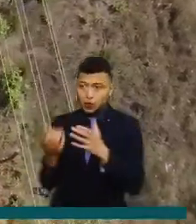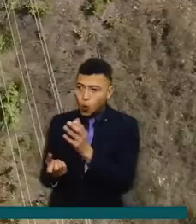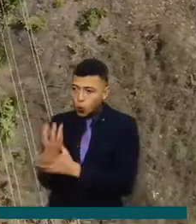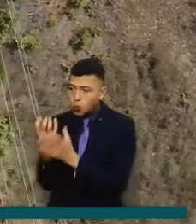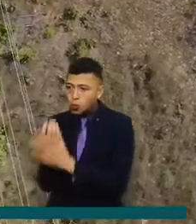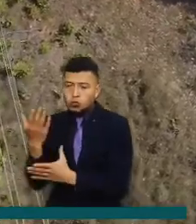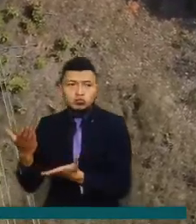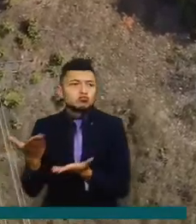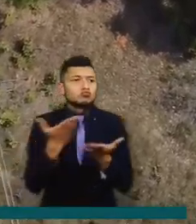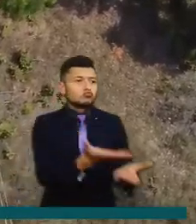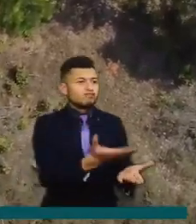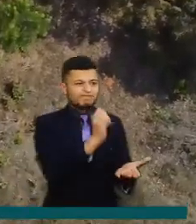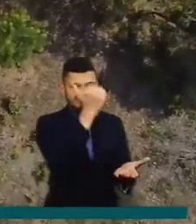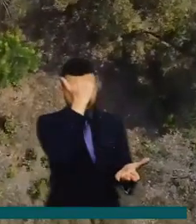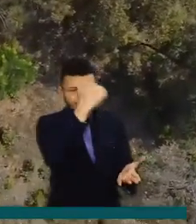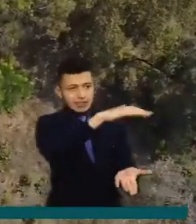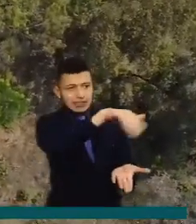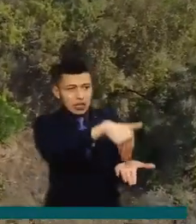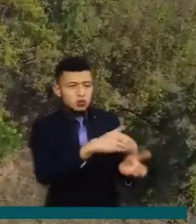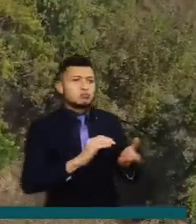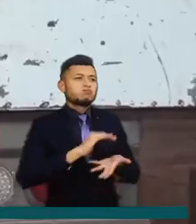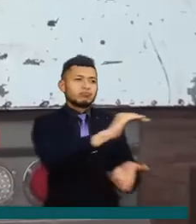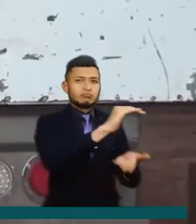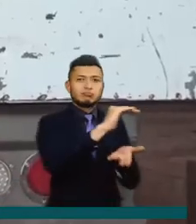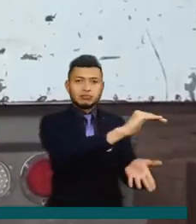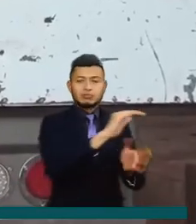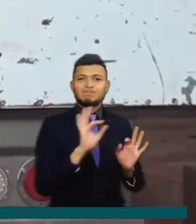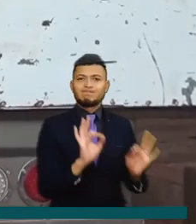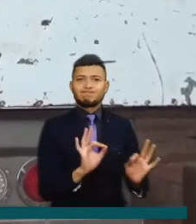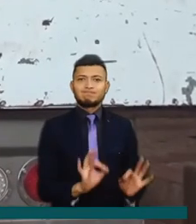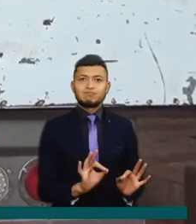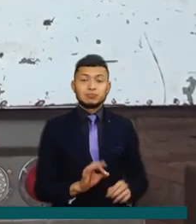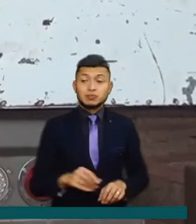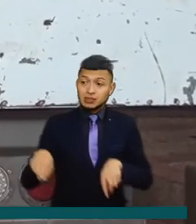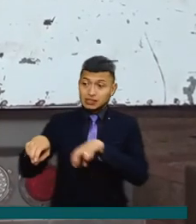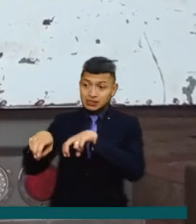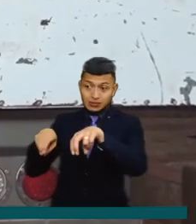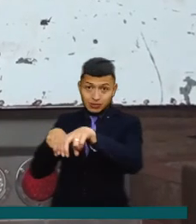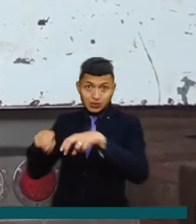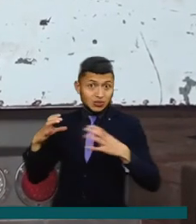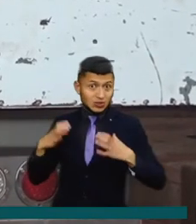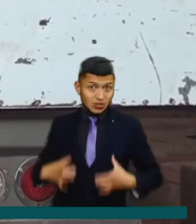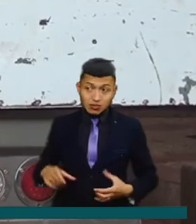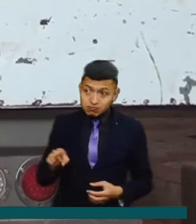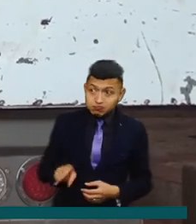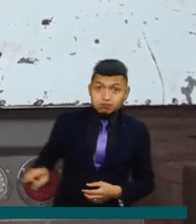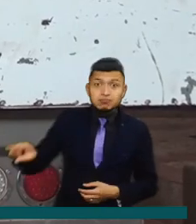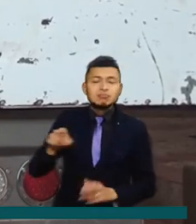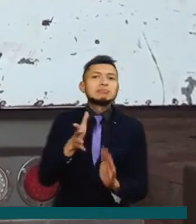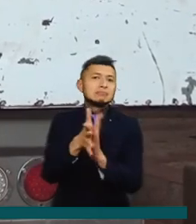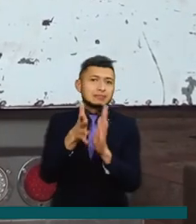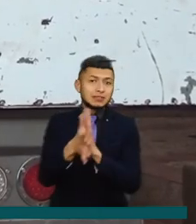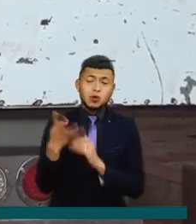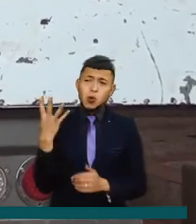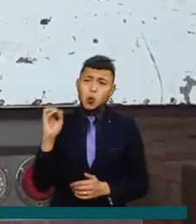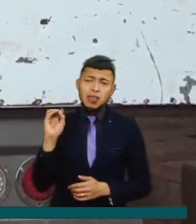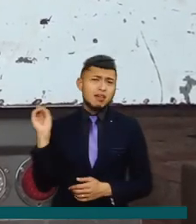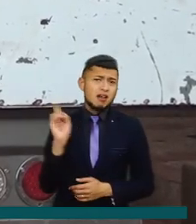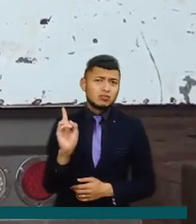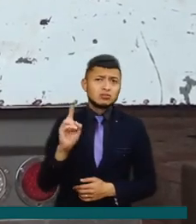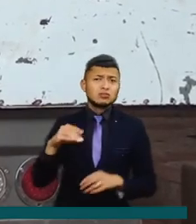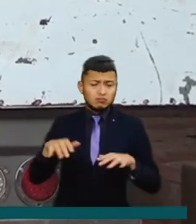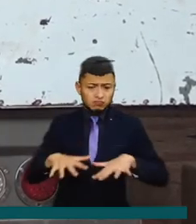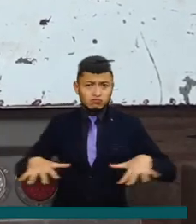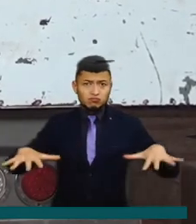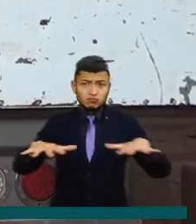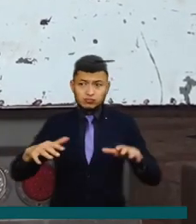los principales centros de producción de forma más efectiva. Según transportistas y ciudadanos del sector, hace más de 40 años el